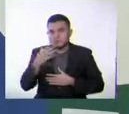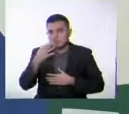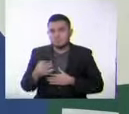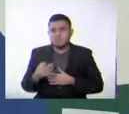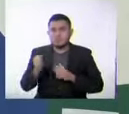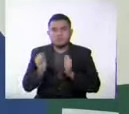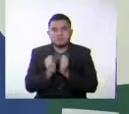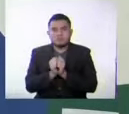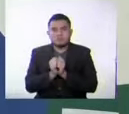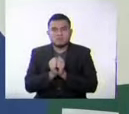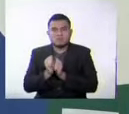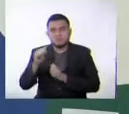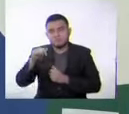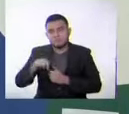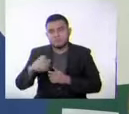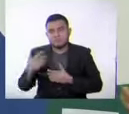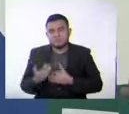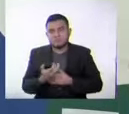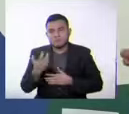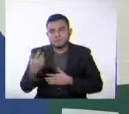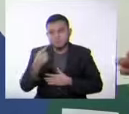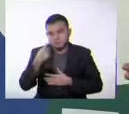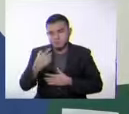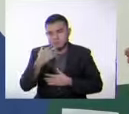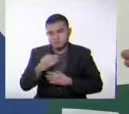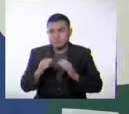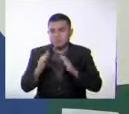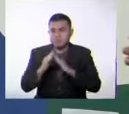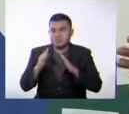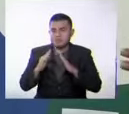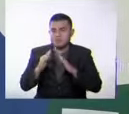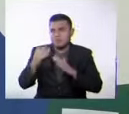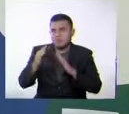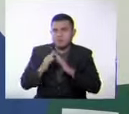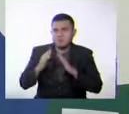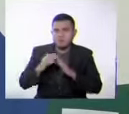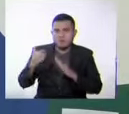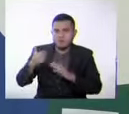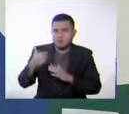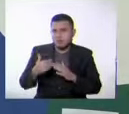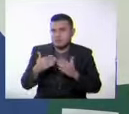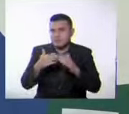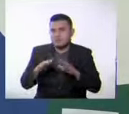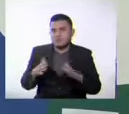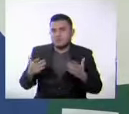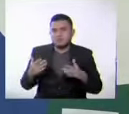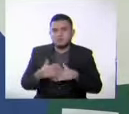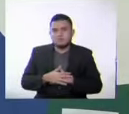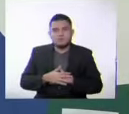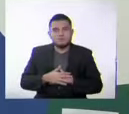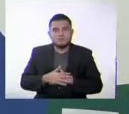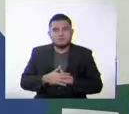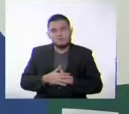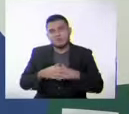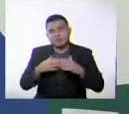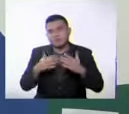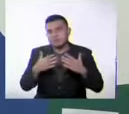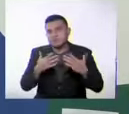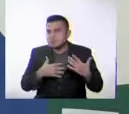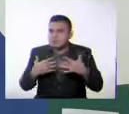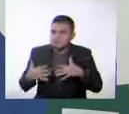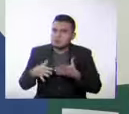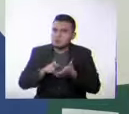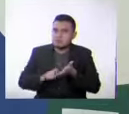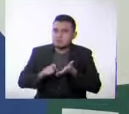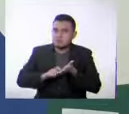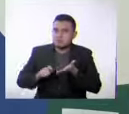caso de ahora que es un año atípico, un año inusual, que las actividades te están llegando o